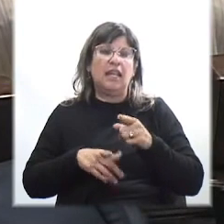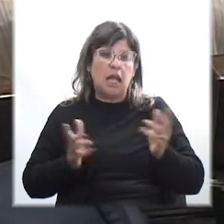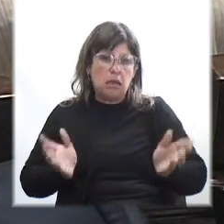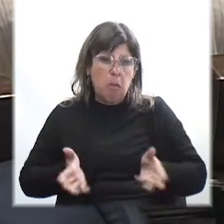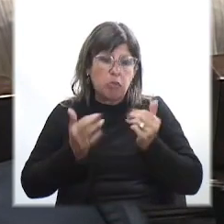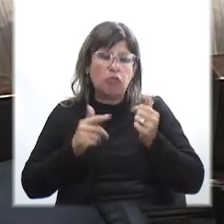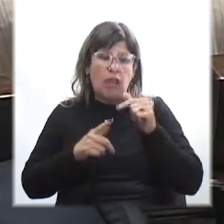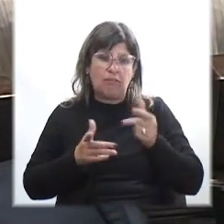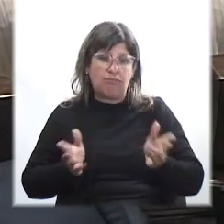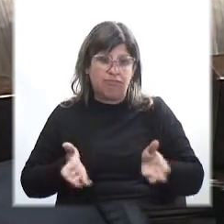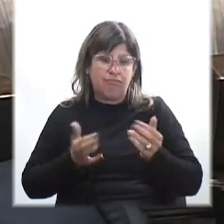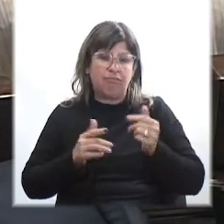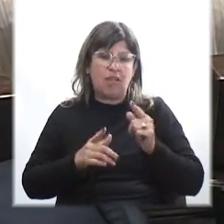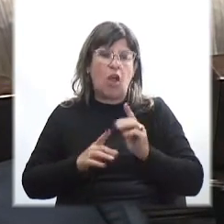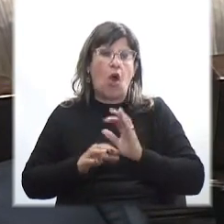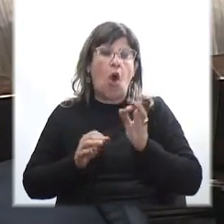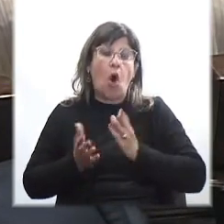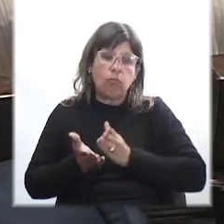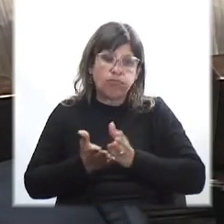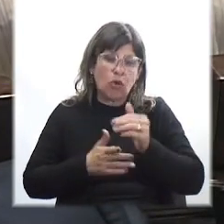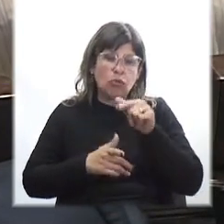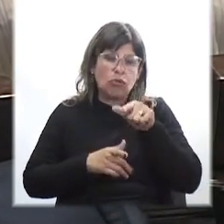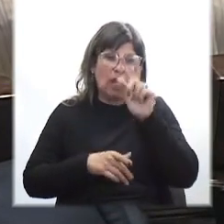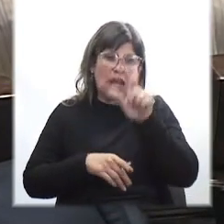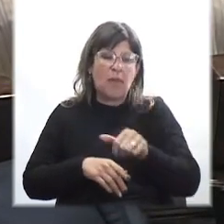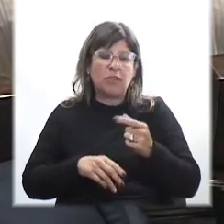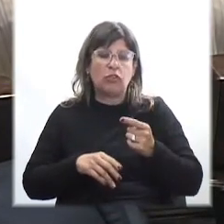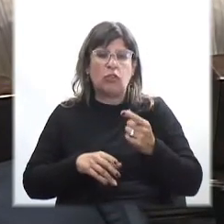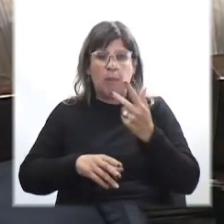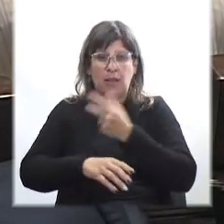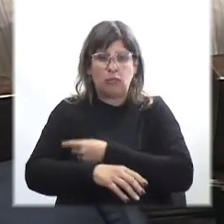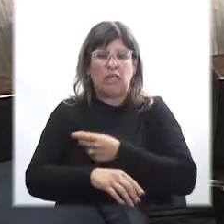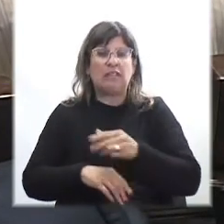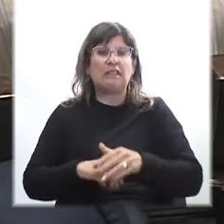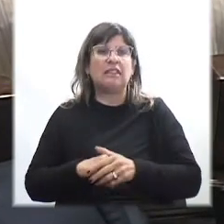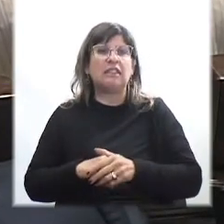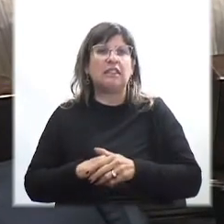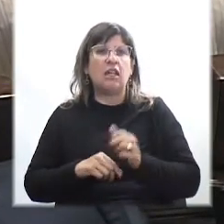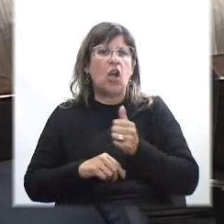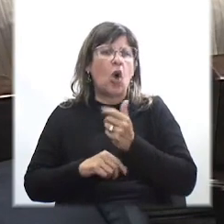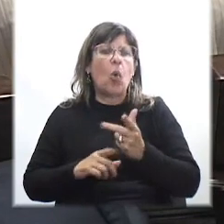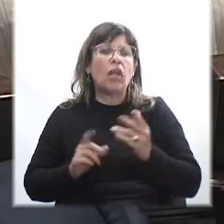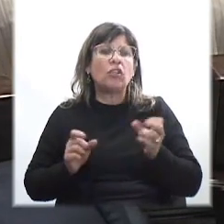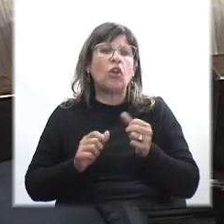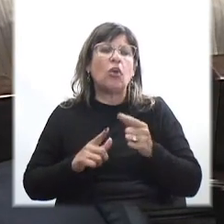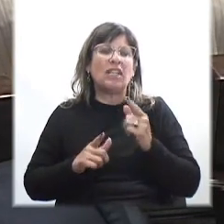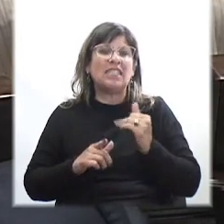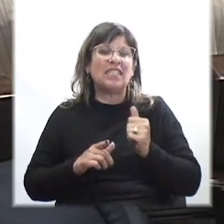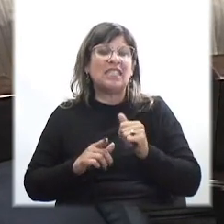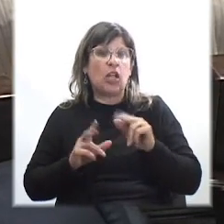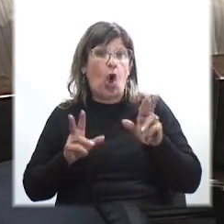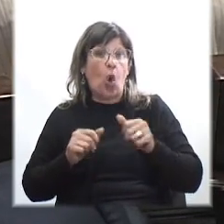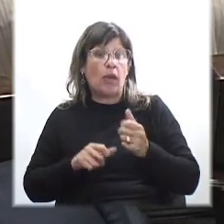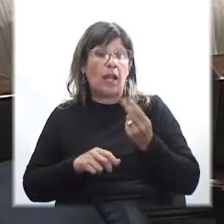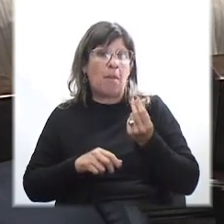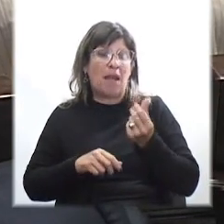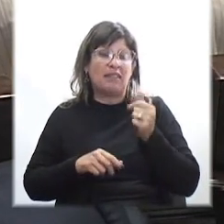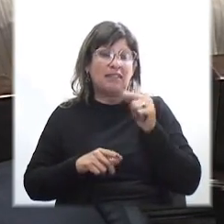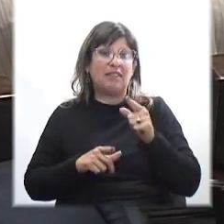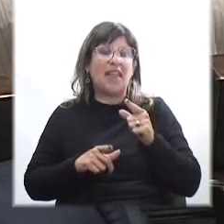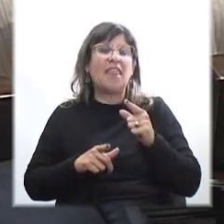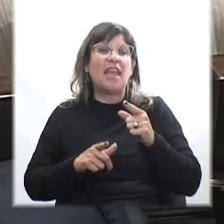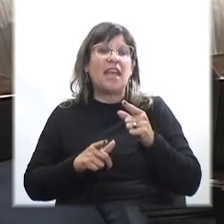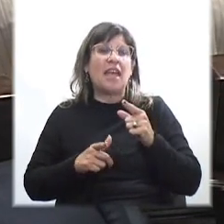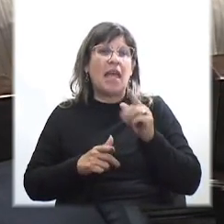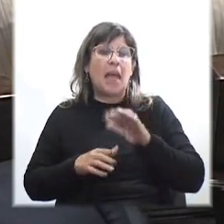impulsar, animar o conducir a sus pacientes hacia la eutanasia? ¿Cuántos lo harán si reciben primas, por ejemplo, de